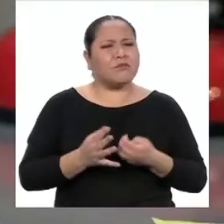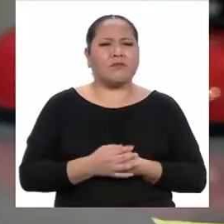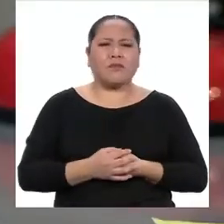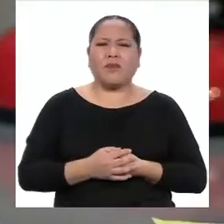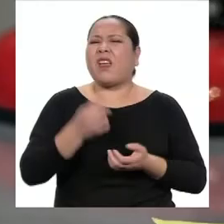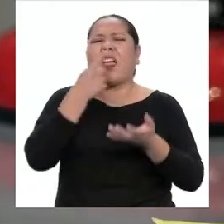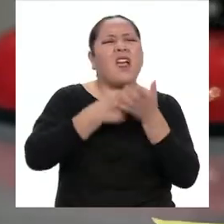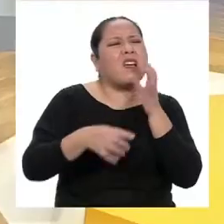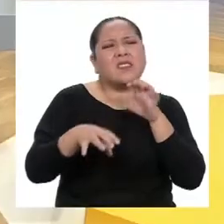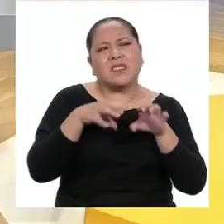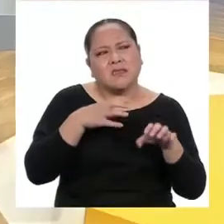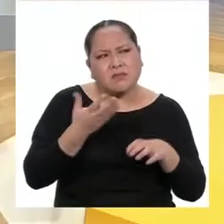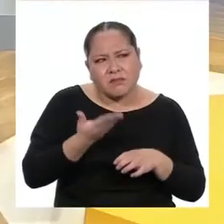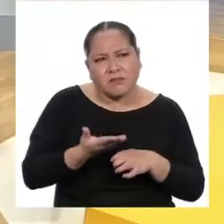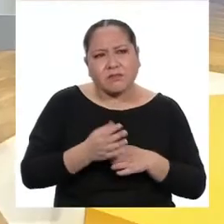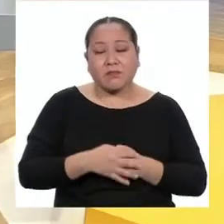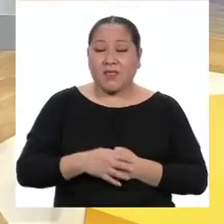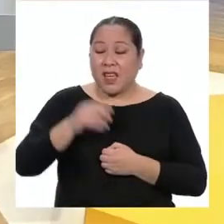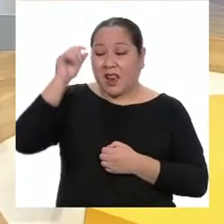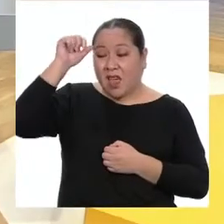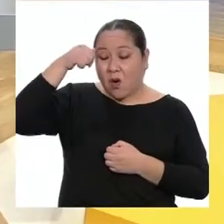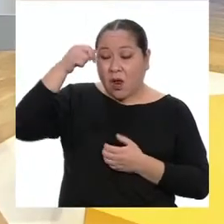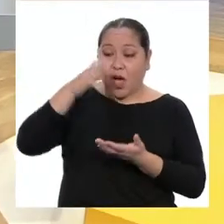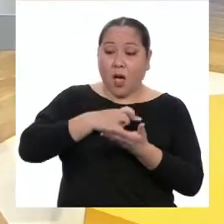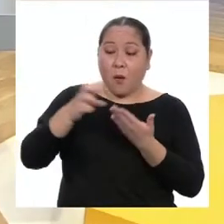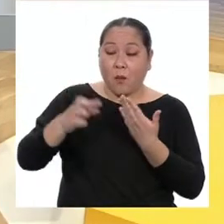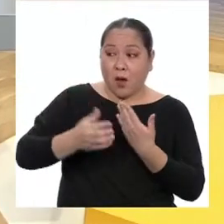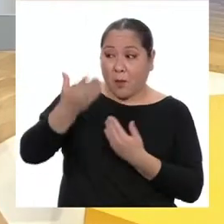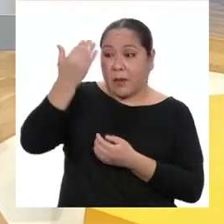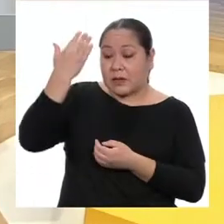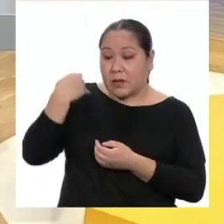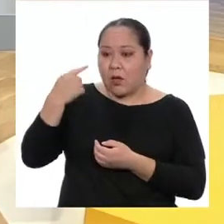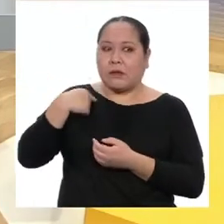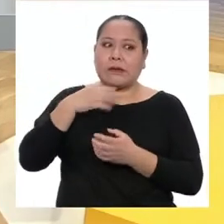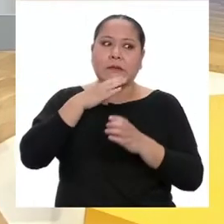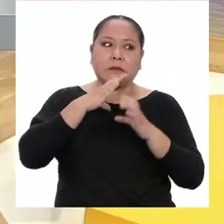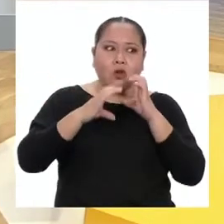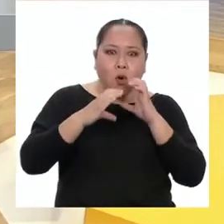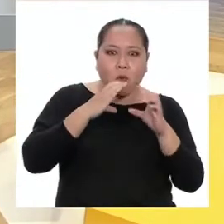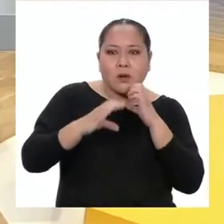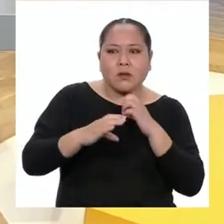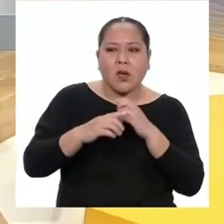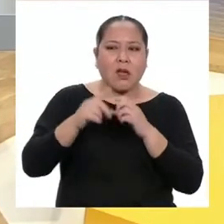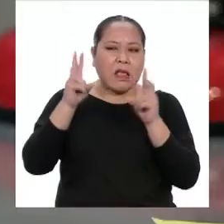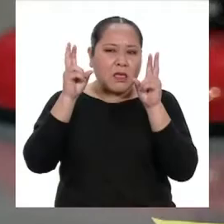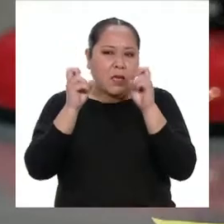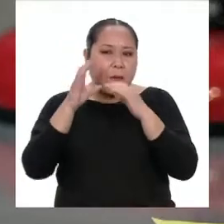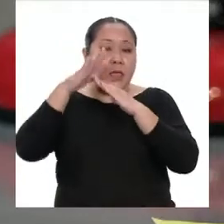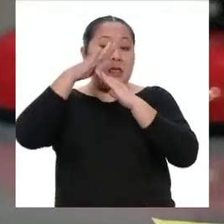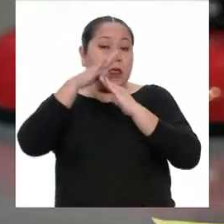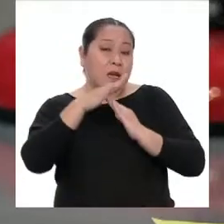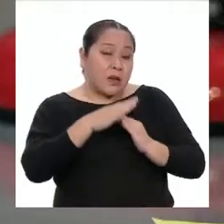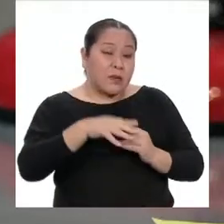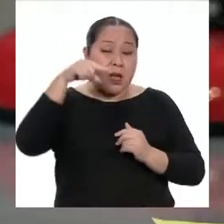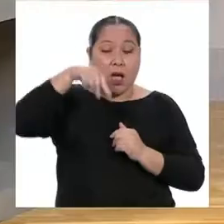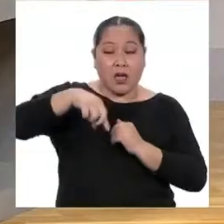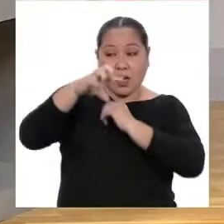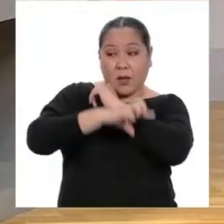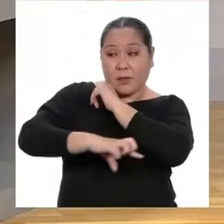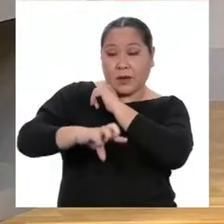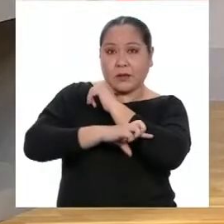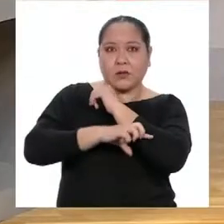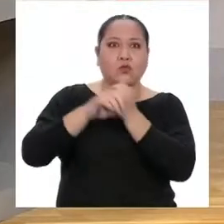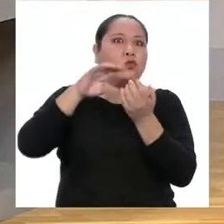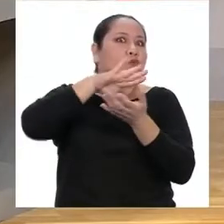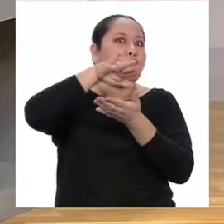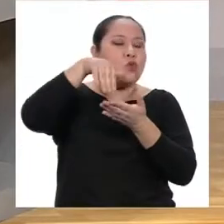¿Qué estás haciendo? ¿Recuerdas que en programas anteriores hemos estado hablando acerca de la discriminación en nuestro país?